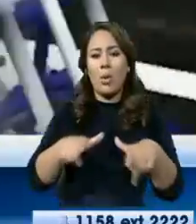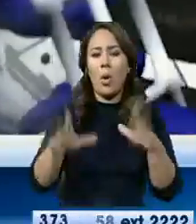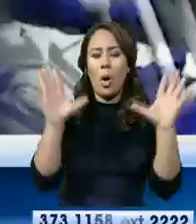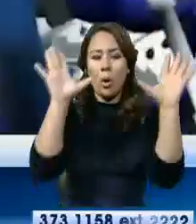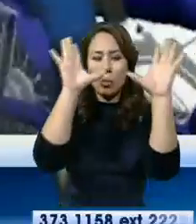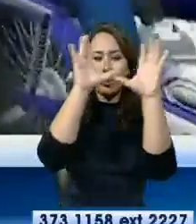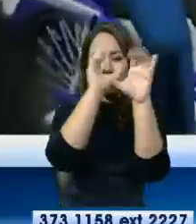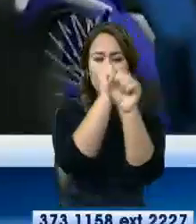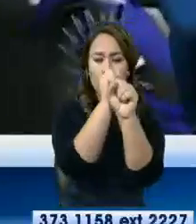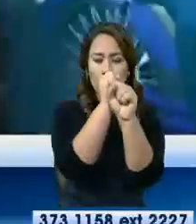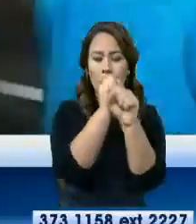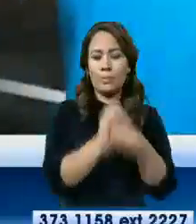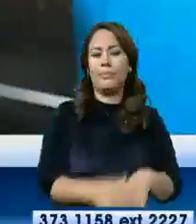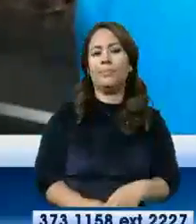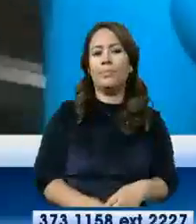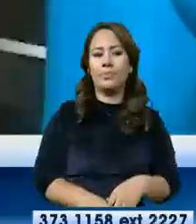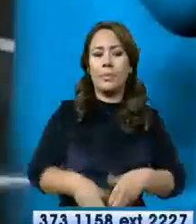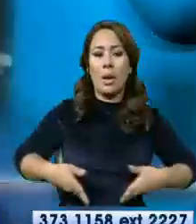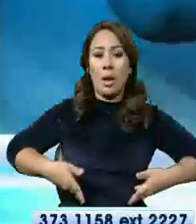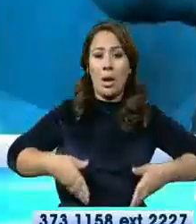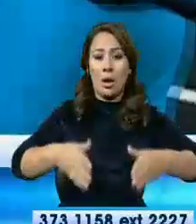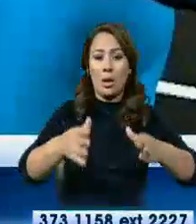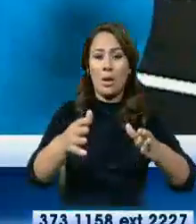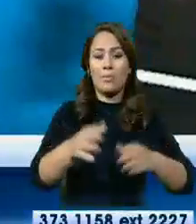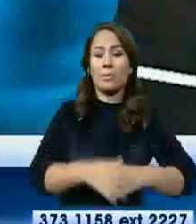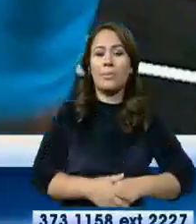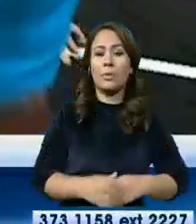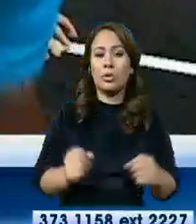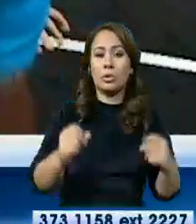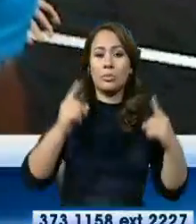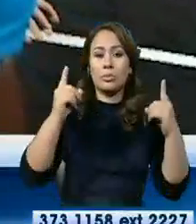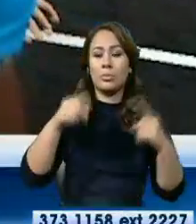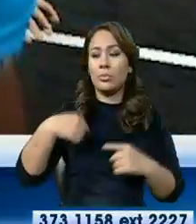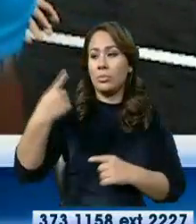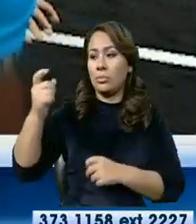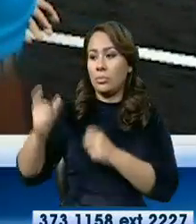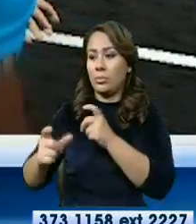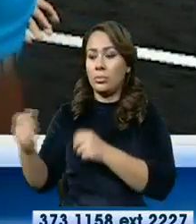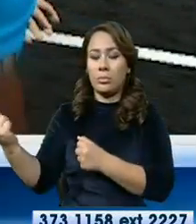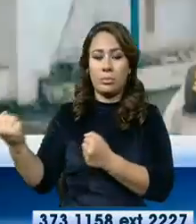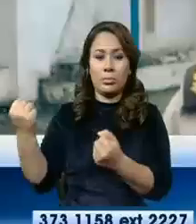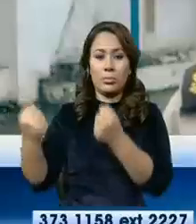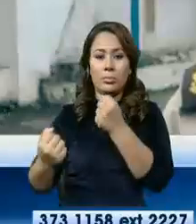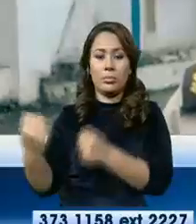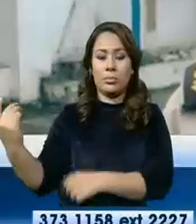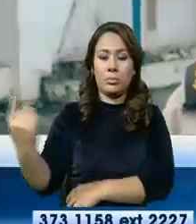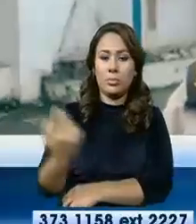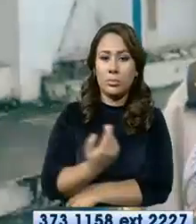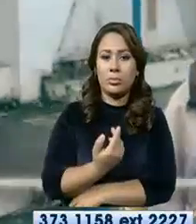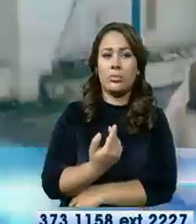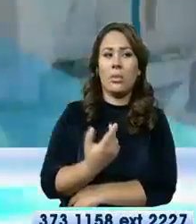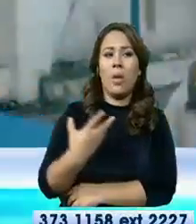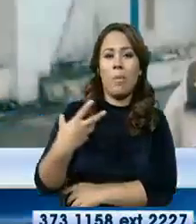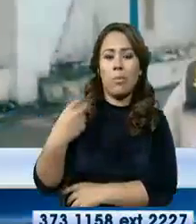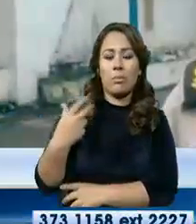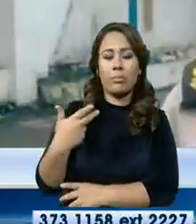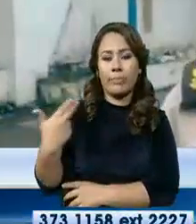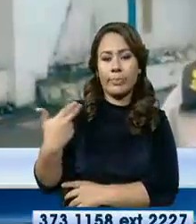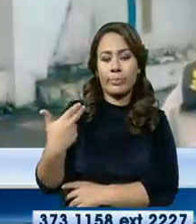oscuro, obviamente en el trayecto, fueron sorprendidos por otro vehículo y también utilizando armas de grueso